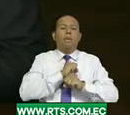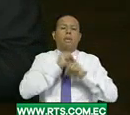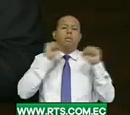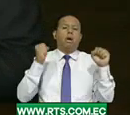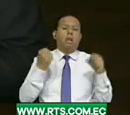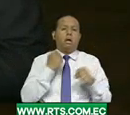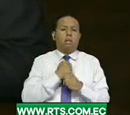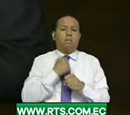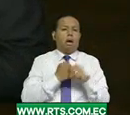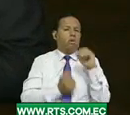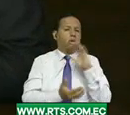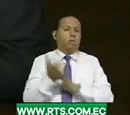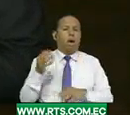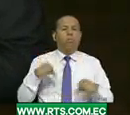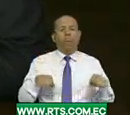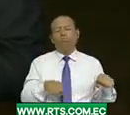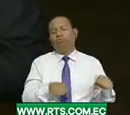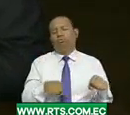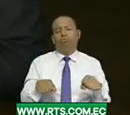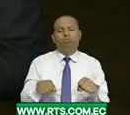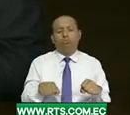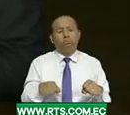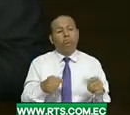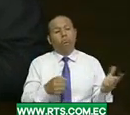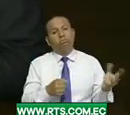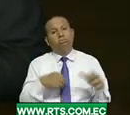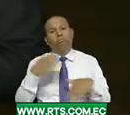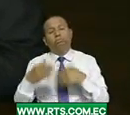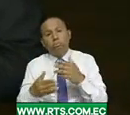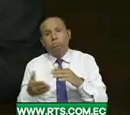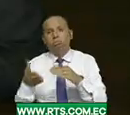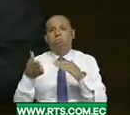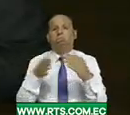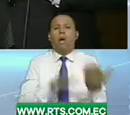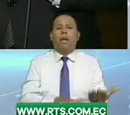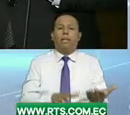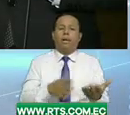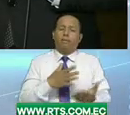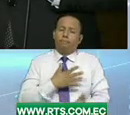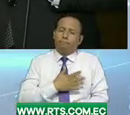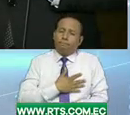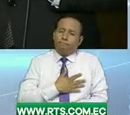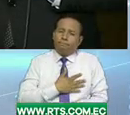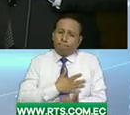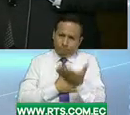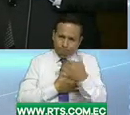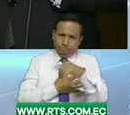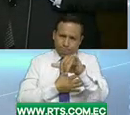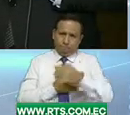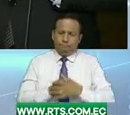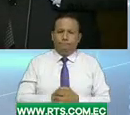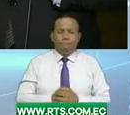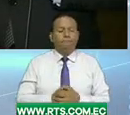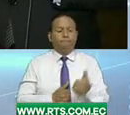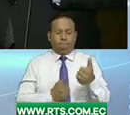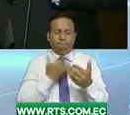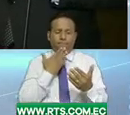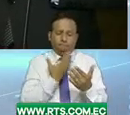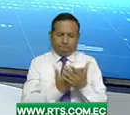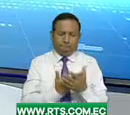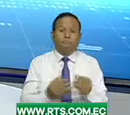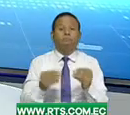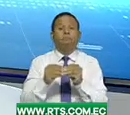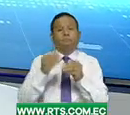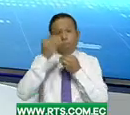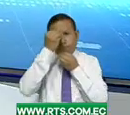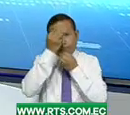terminó sin vida en la cooperativa Elsa en el Cantón Durán. Adelante, Annalie, buenas noches. Gracias, Charlie. Seguimos con más información.